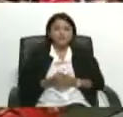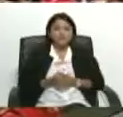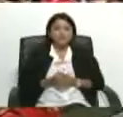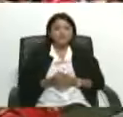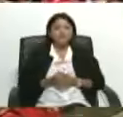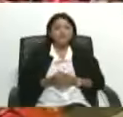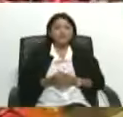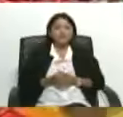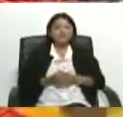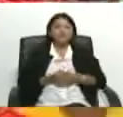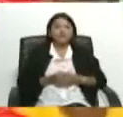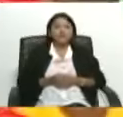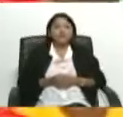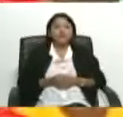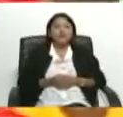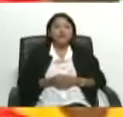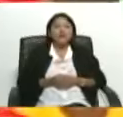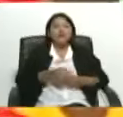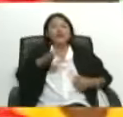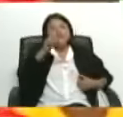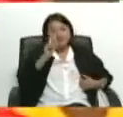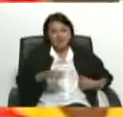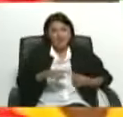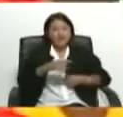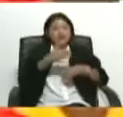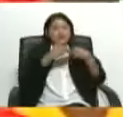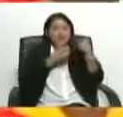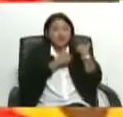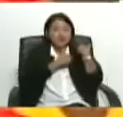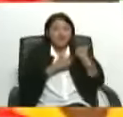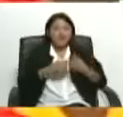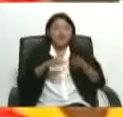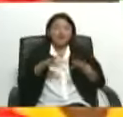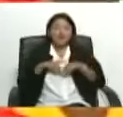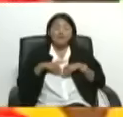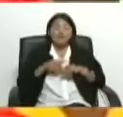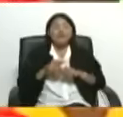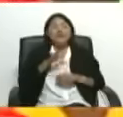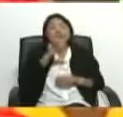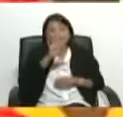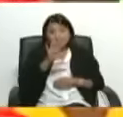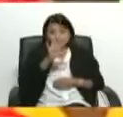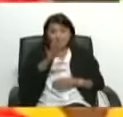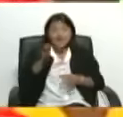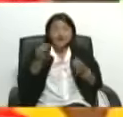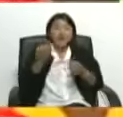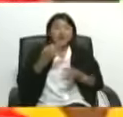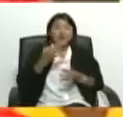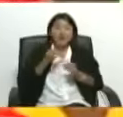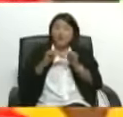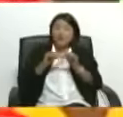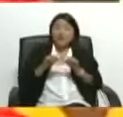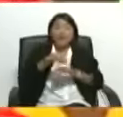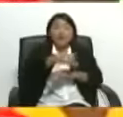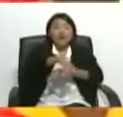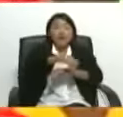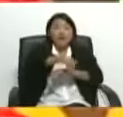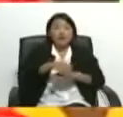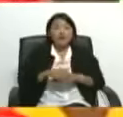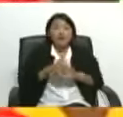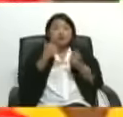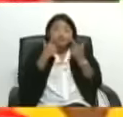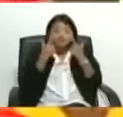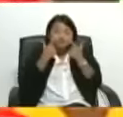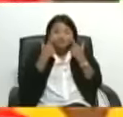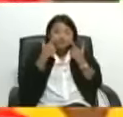haga algo, que asuma su responsabilidad, que nosotros asumimos la nuestra. Es la mayor garantía de estar en la calle permanentemente, de estar